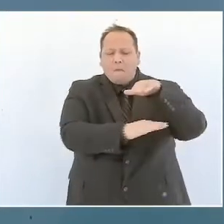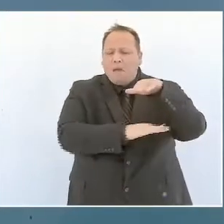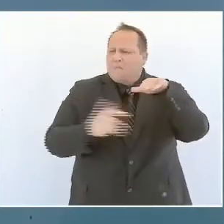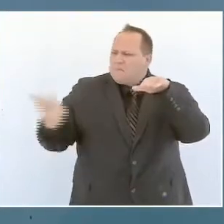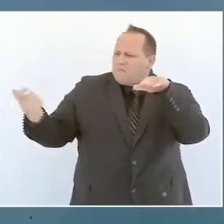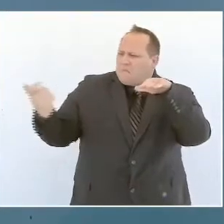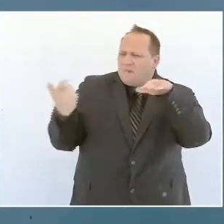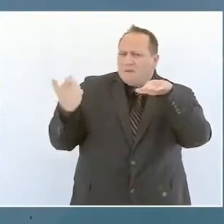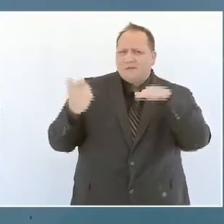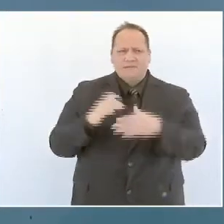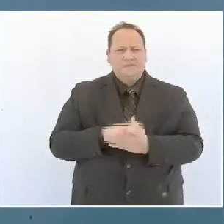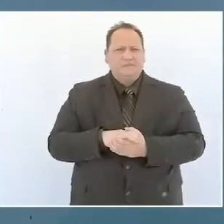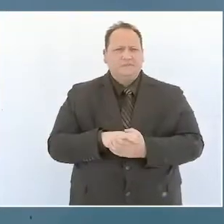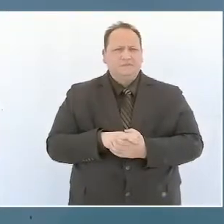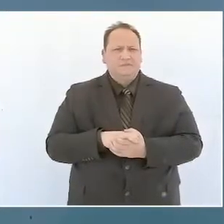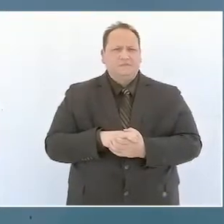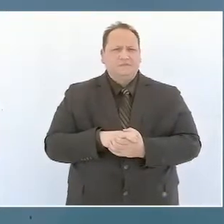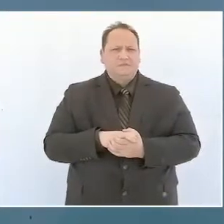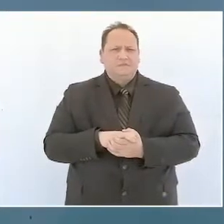en